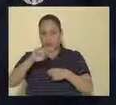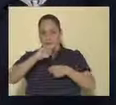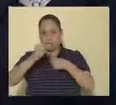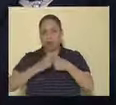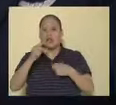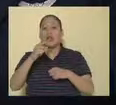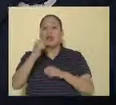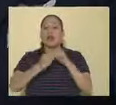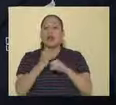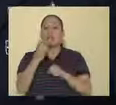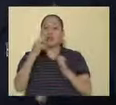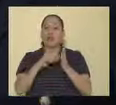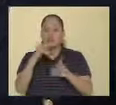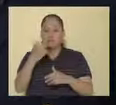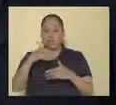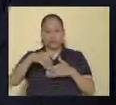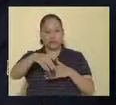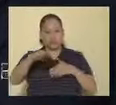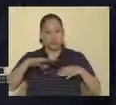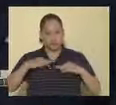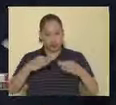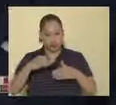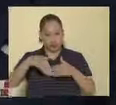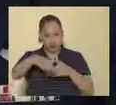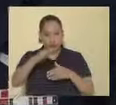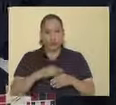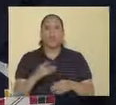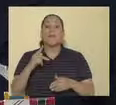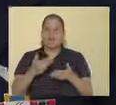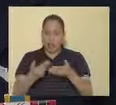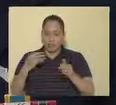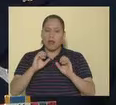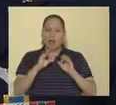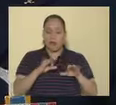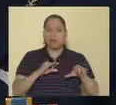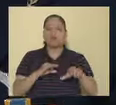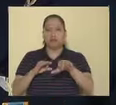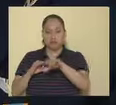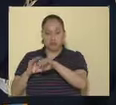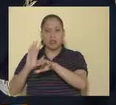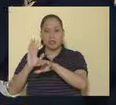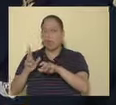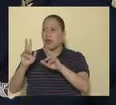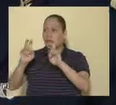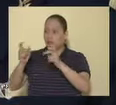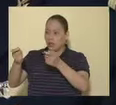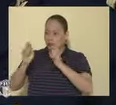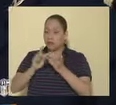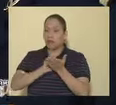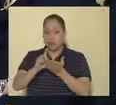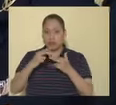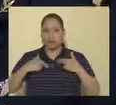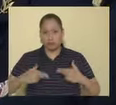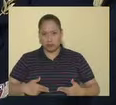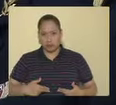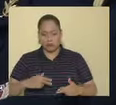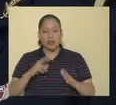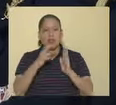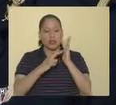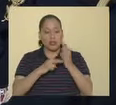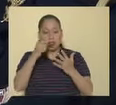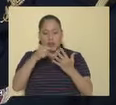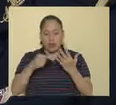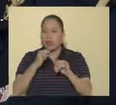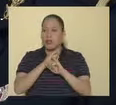año 2008, pero desde antes ya había oficinas que se encargaban de atender los temas de derechos humanos, es decir, los requerimientos